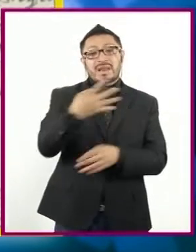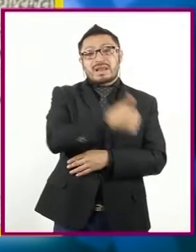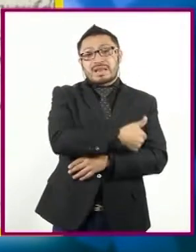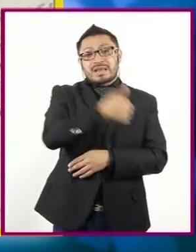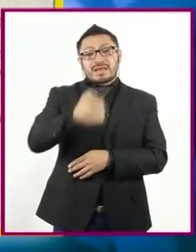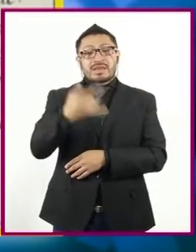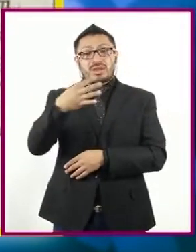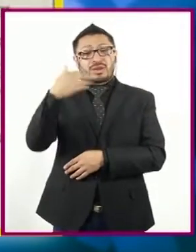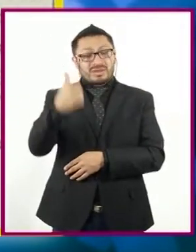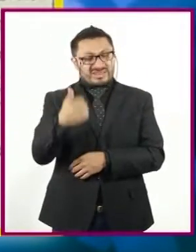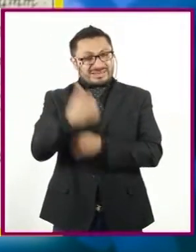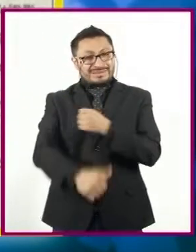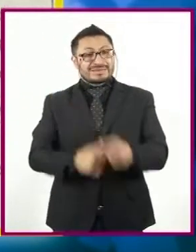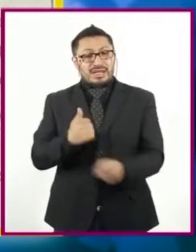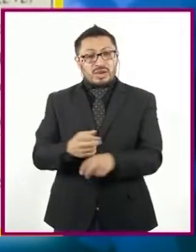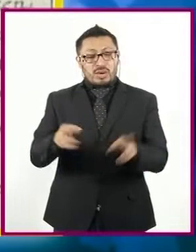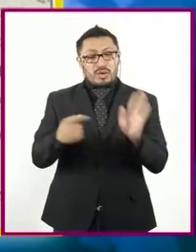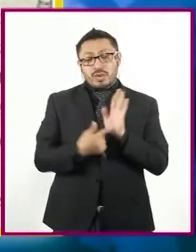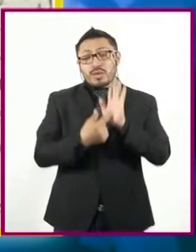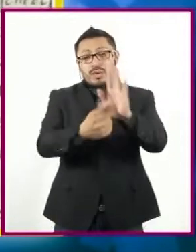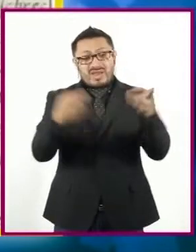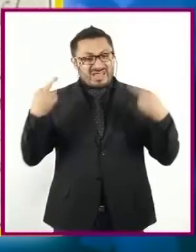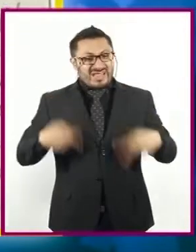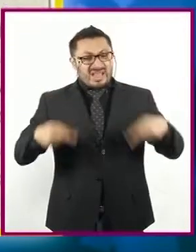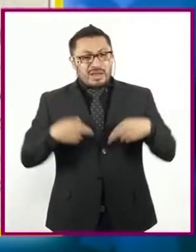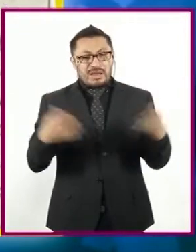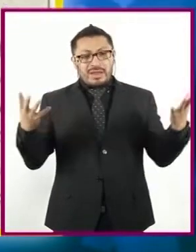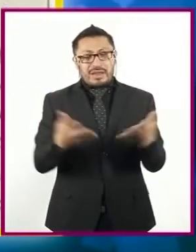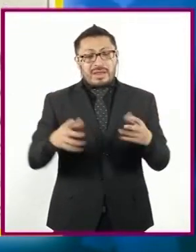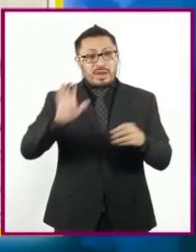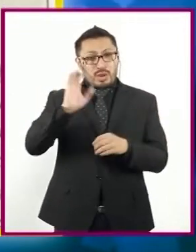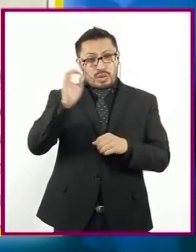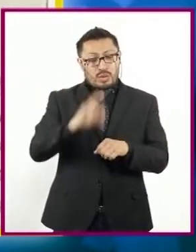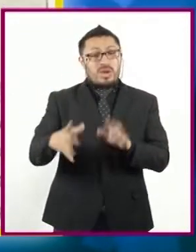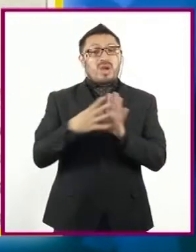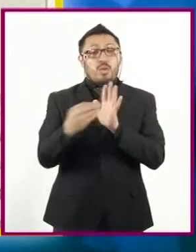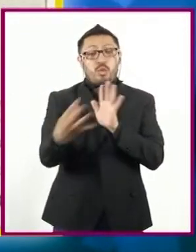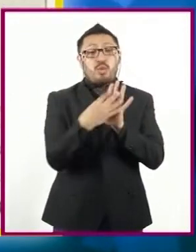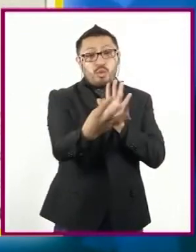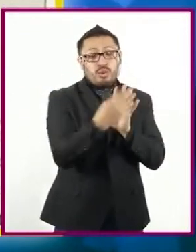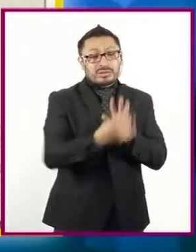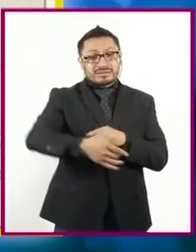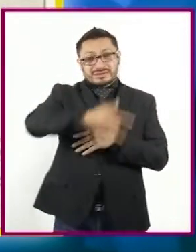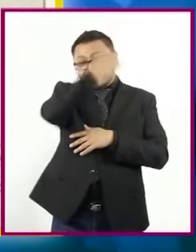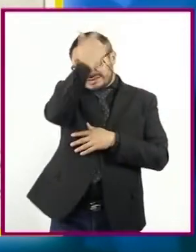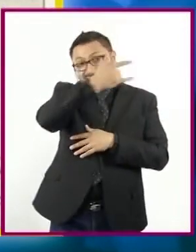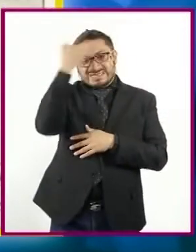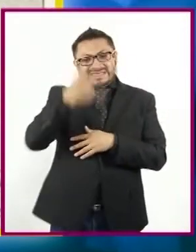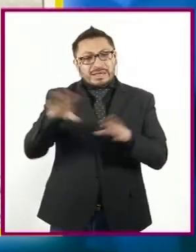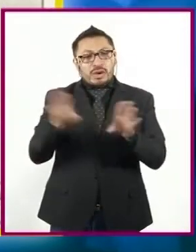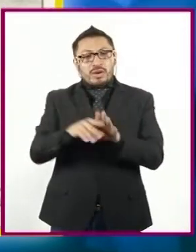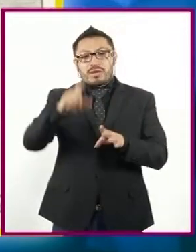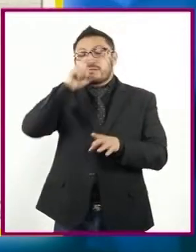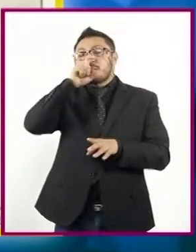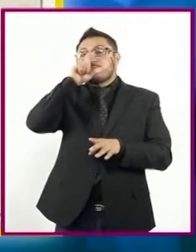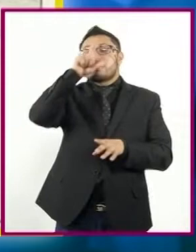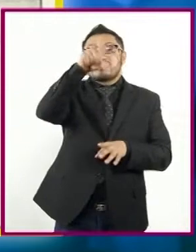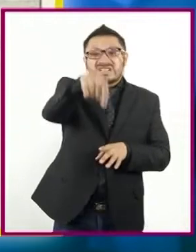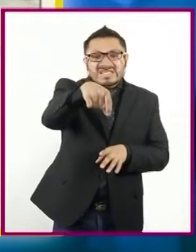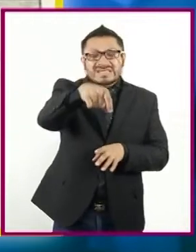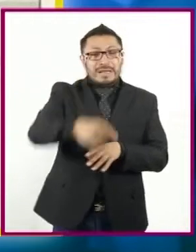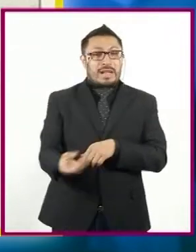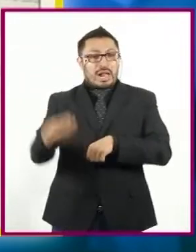1656 muestra uno de estos ropajes diseñados durante la epidemia. La máscara tenía un pico largo en donde